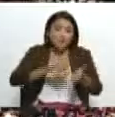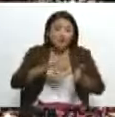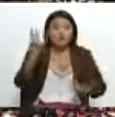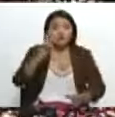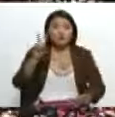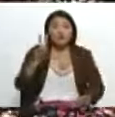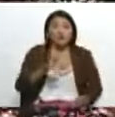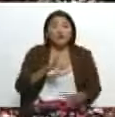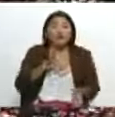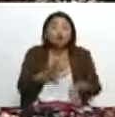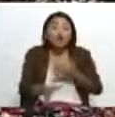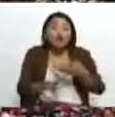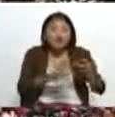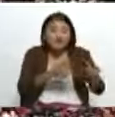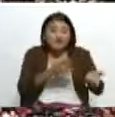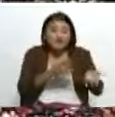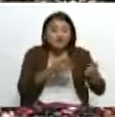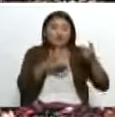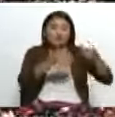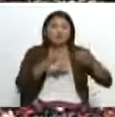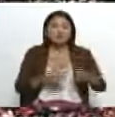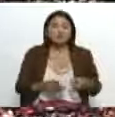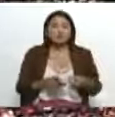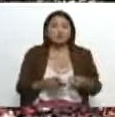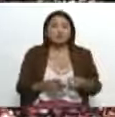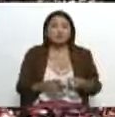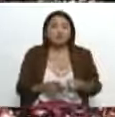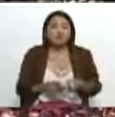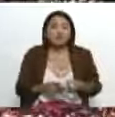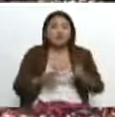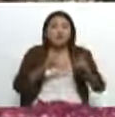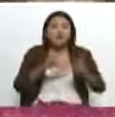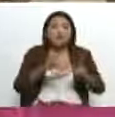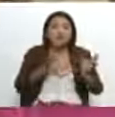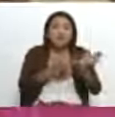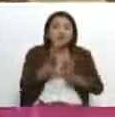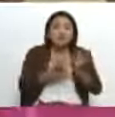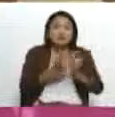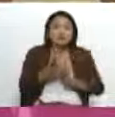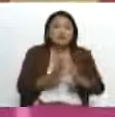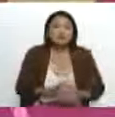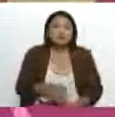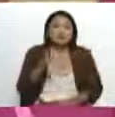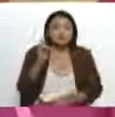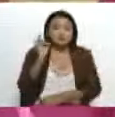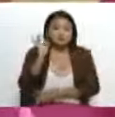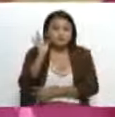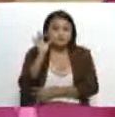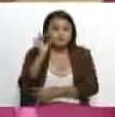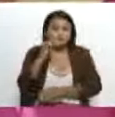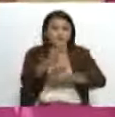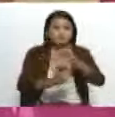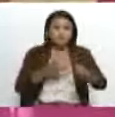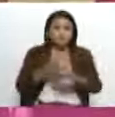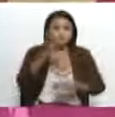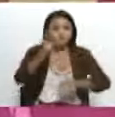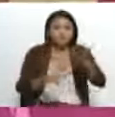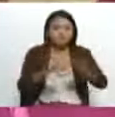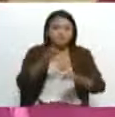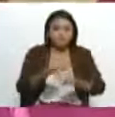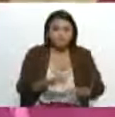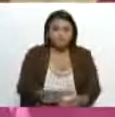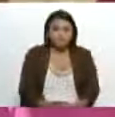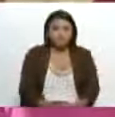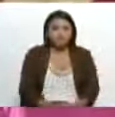la sentencia incidental emitida este 6 de abril por la Corte Internacional de Justicia,